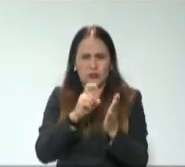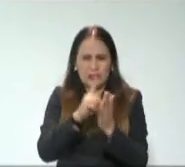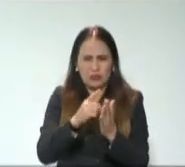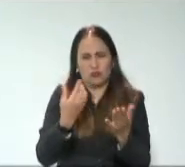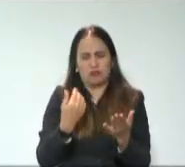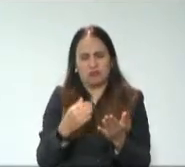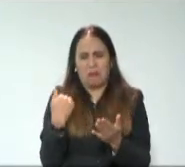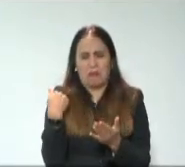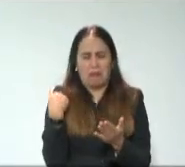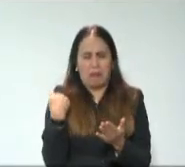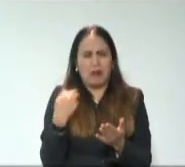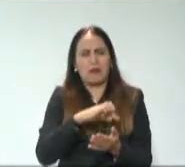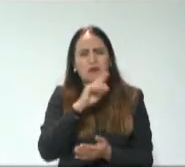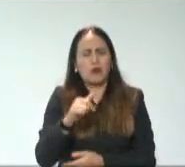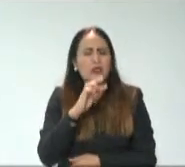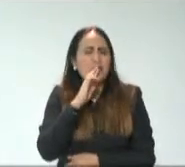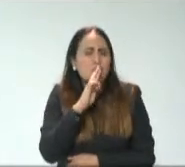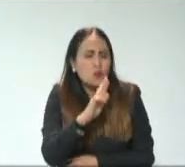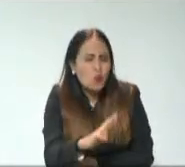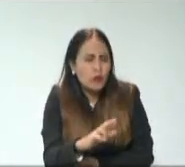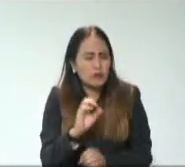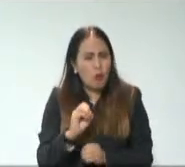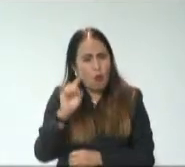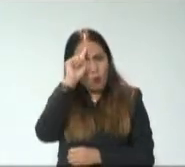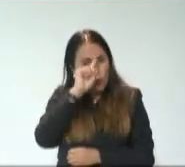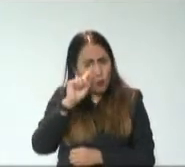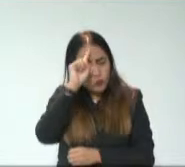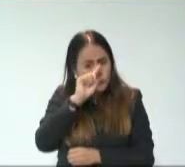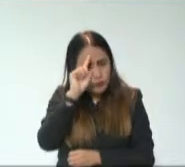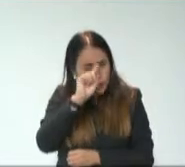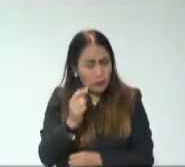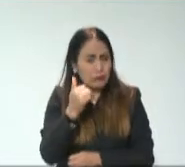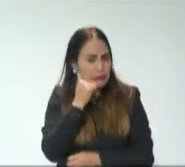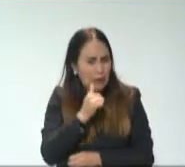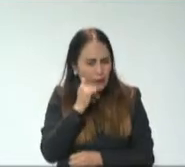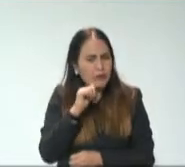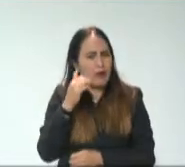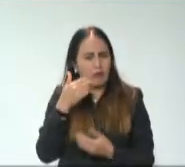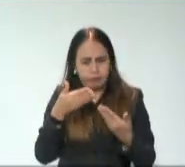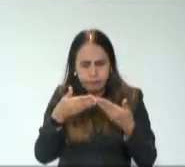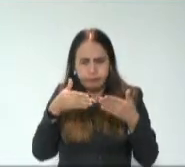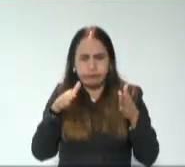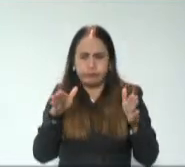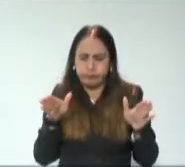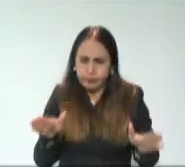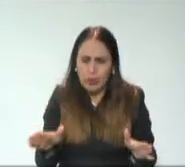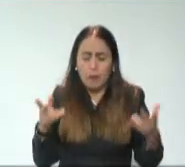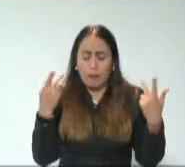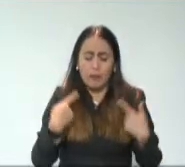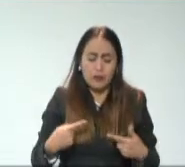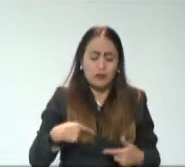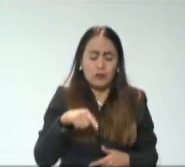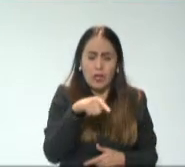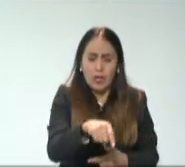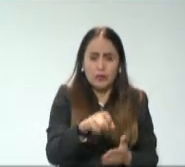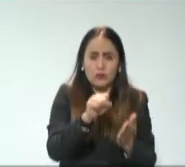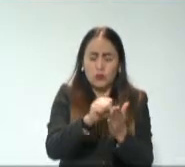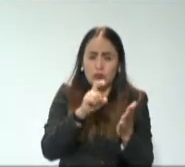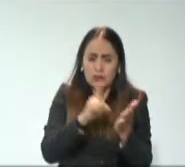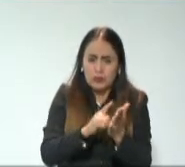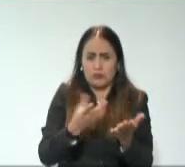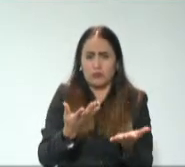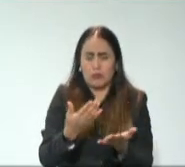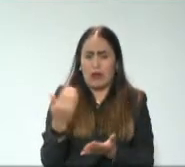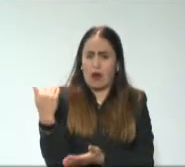responder bajo ciertos criterios dejando abierta la puerta para que el ciudadano que solicita la información